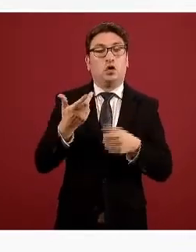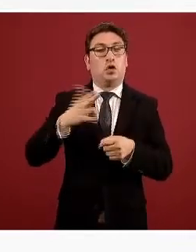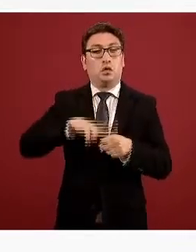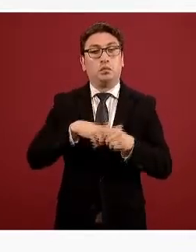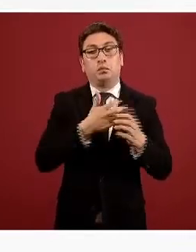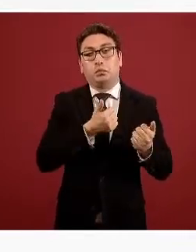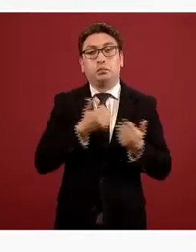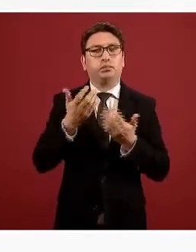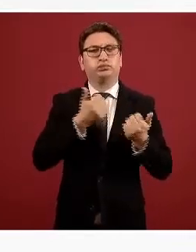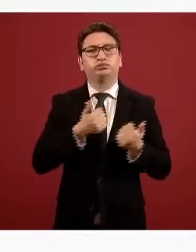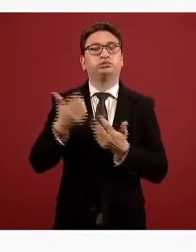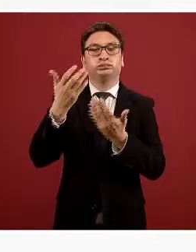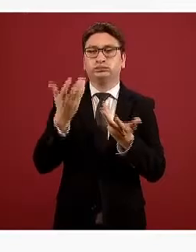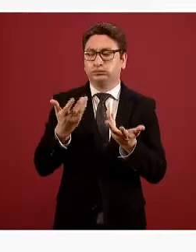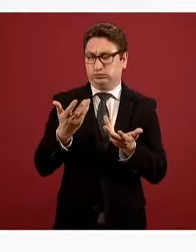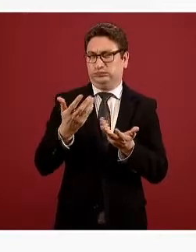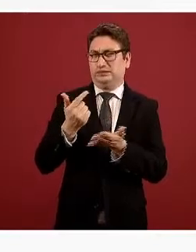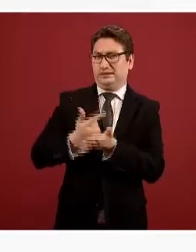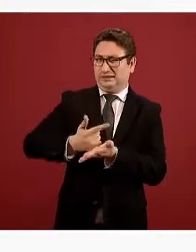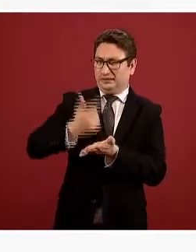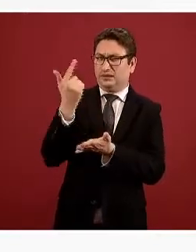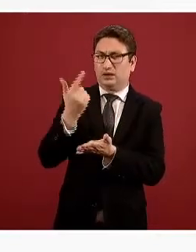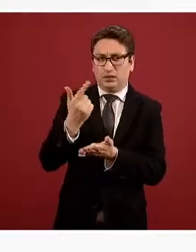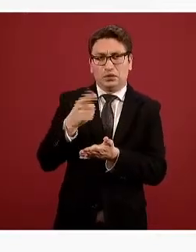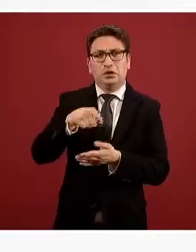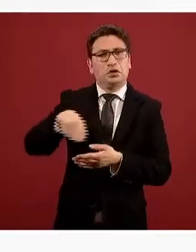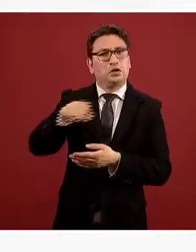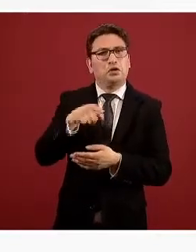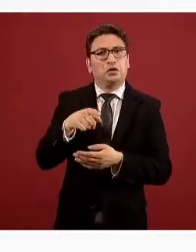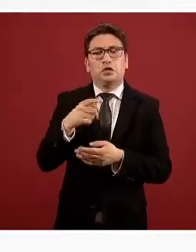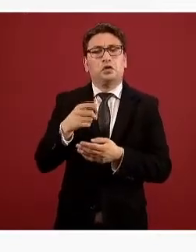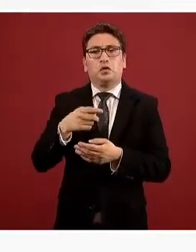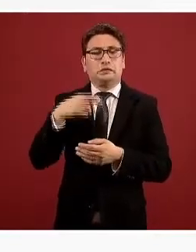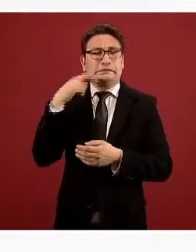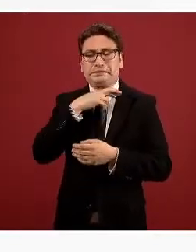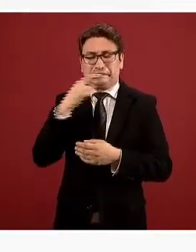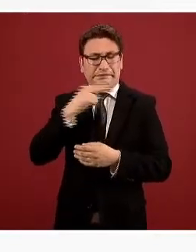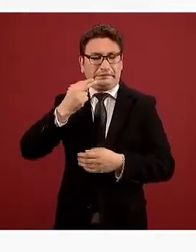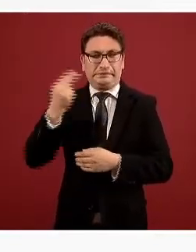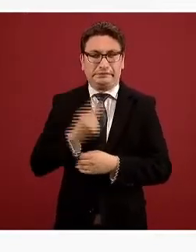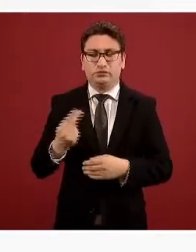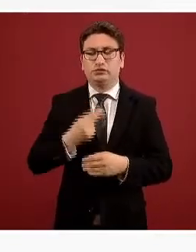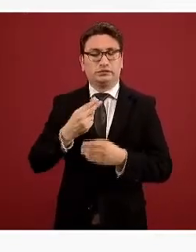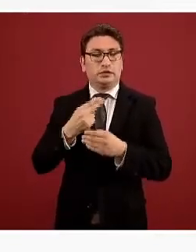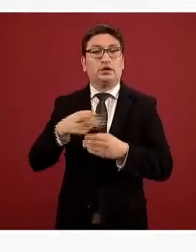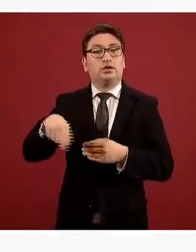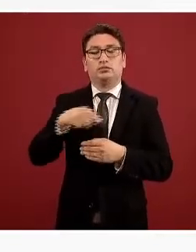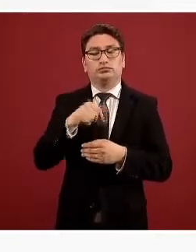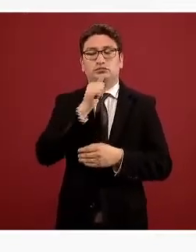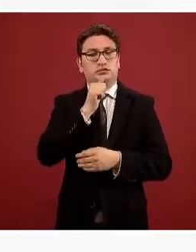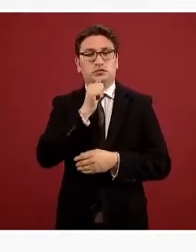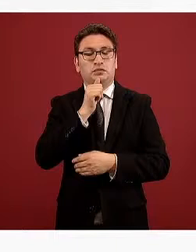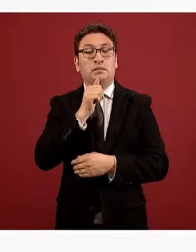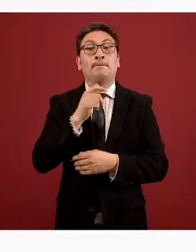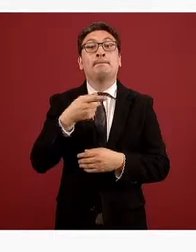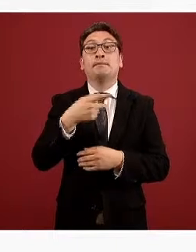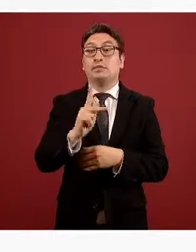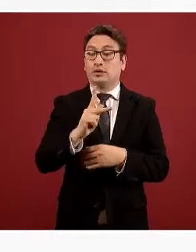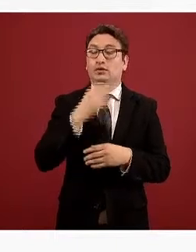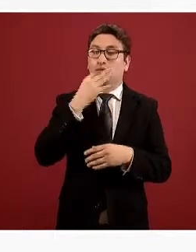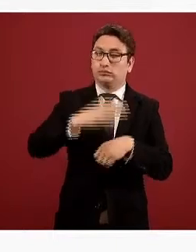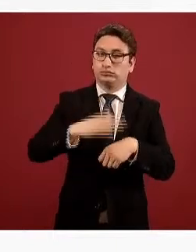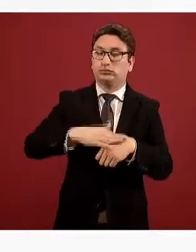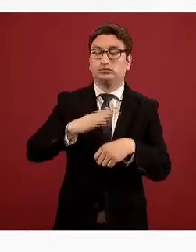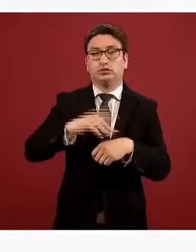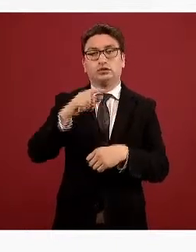hospitalizadas graves que no requieren aún terapia intensiva. Les recuerdo, esto lo hemos comentado algunas veces, y el doctor